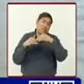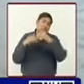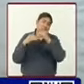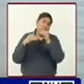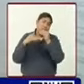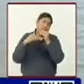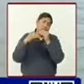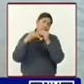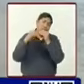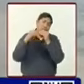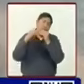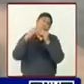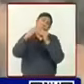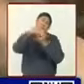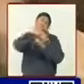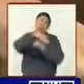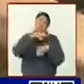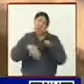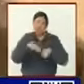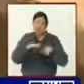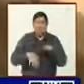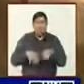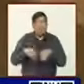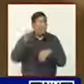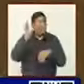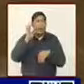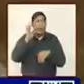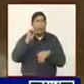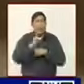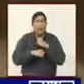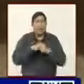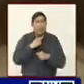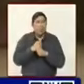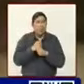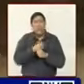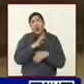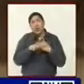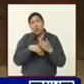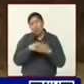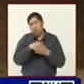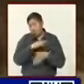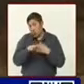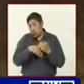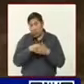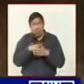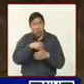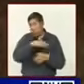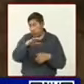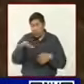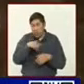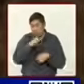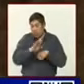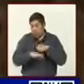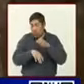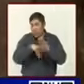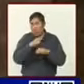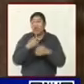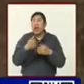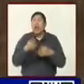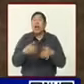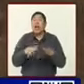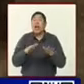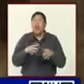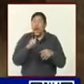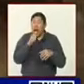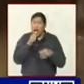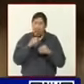este punto límite de soporte. Una represa que tiene más de 70 años. Todo este lugar donde estamos caminando, existen